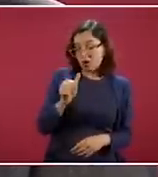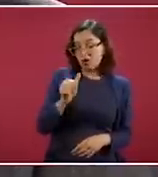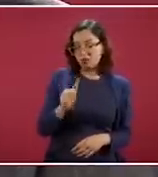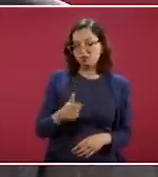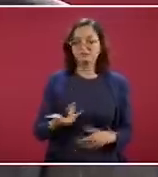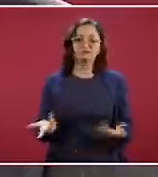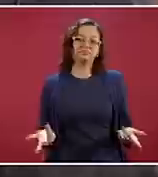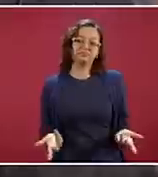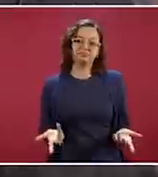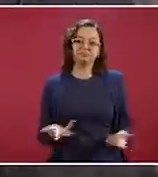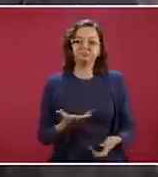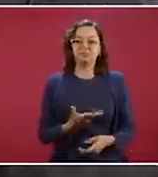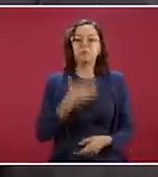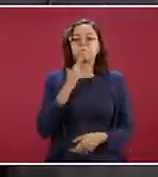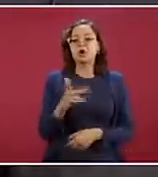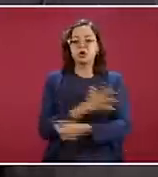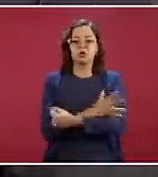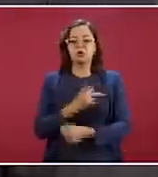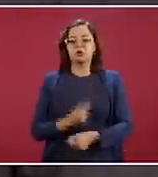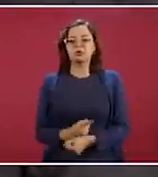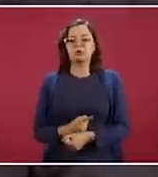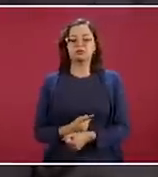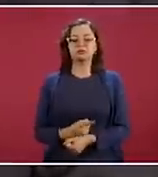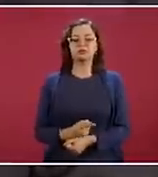más honesto decir